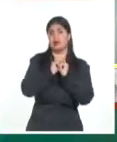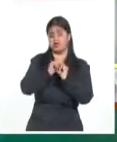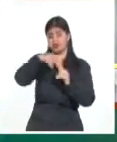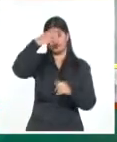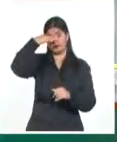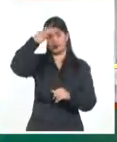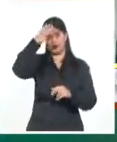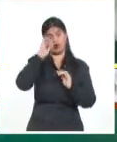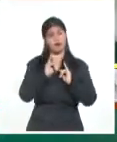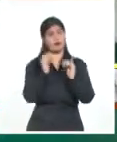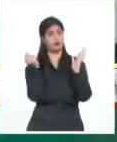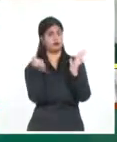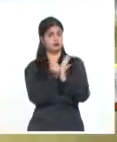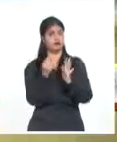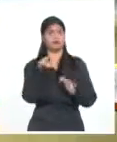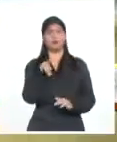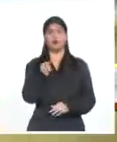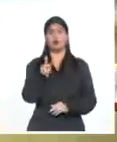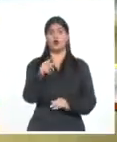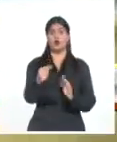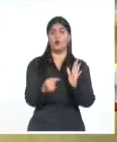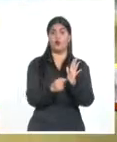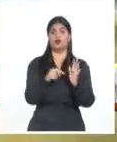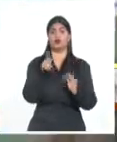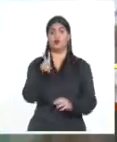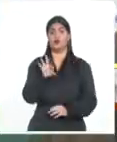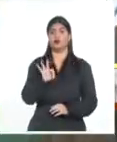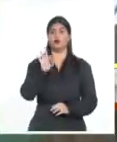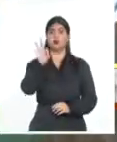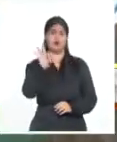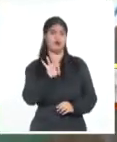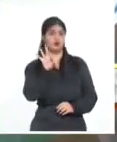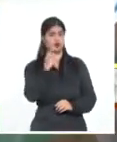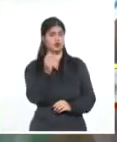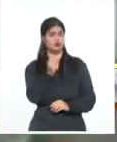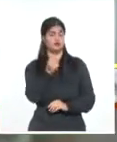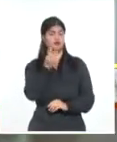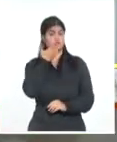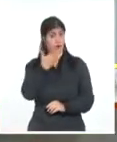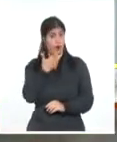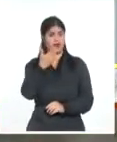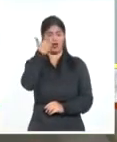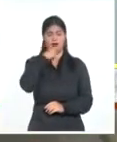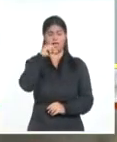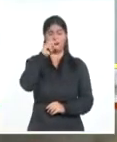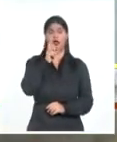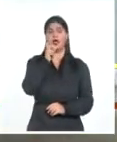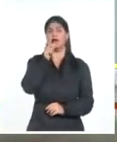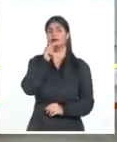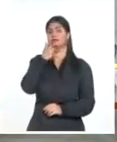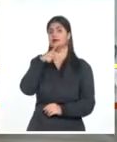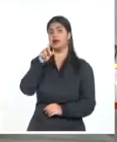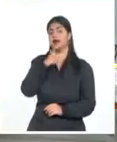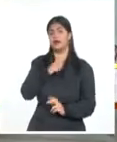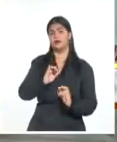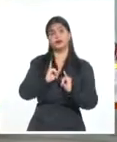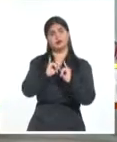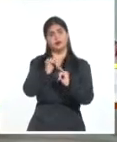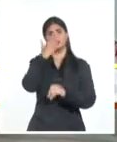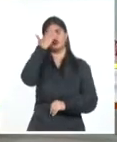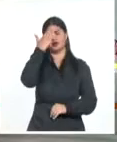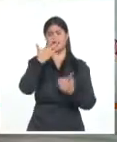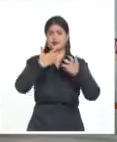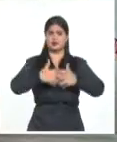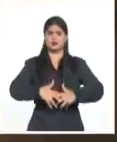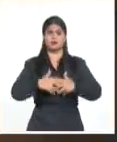confirmaron el 92.28% de eficacia de la vacuna Abdala. La publicación de The Lancet destaca el quehacer de los científicos